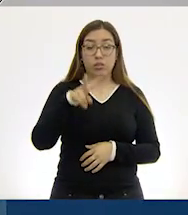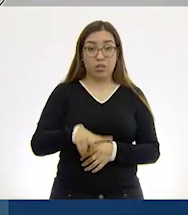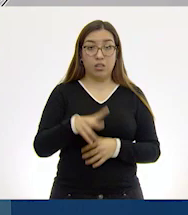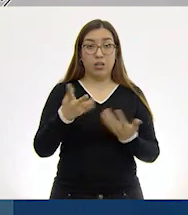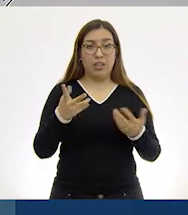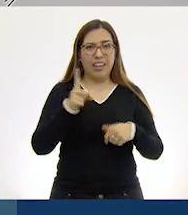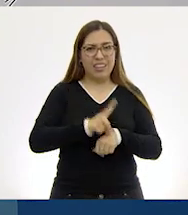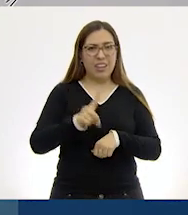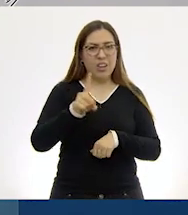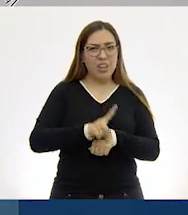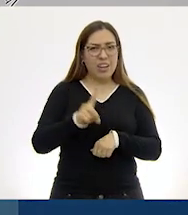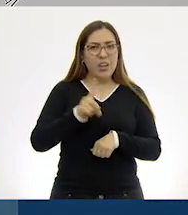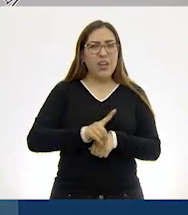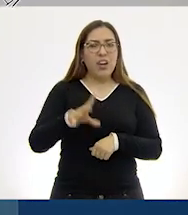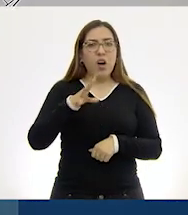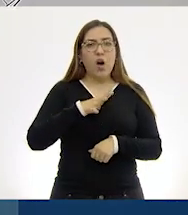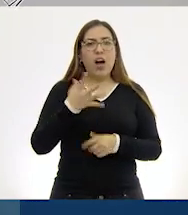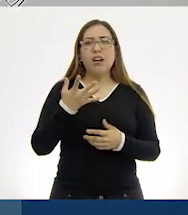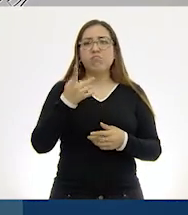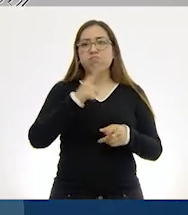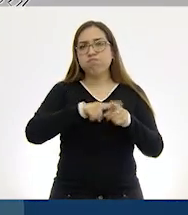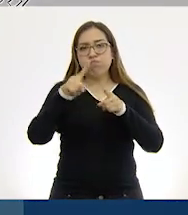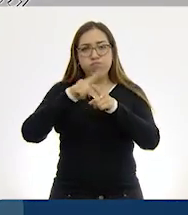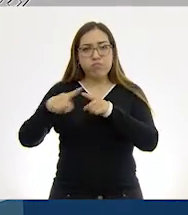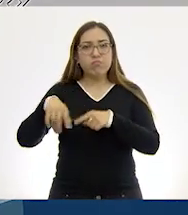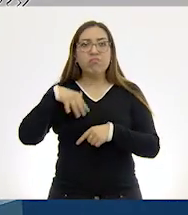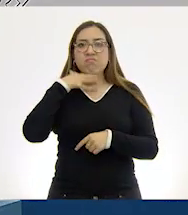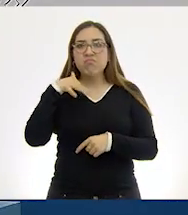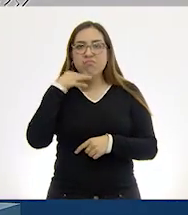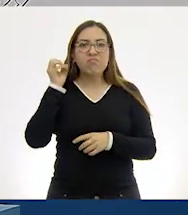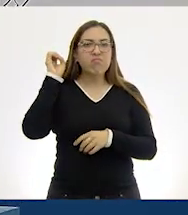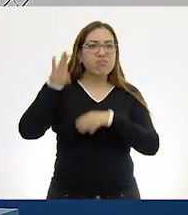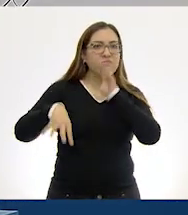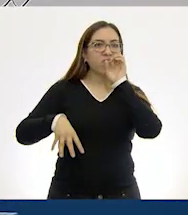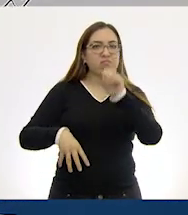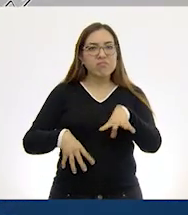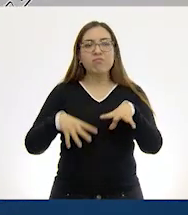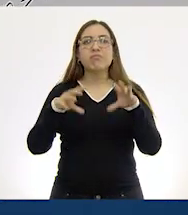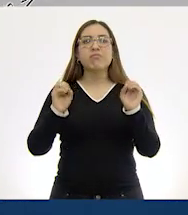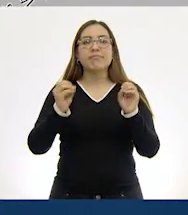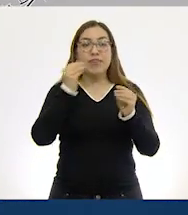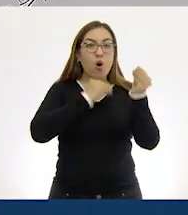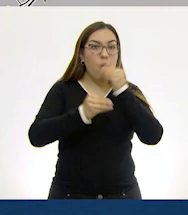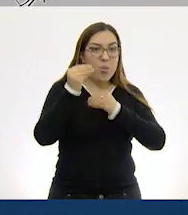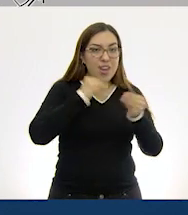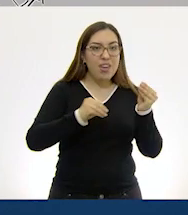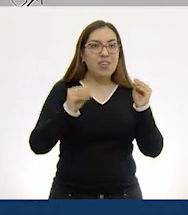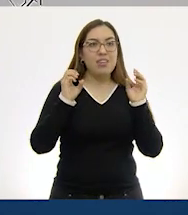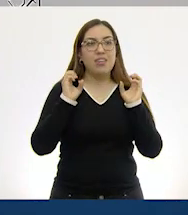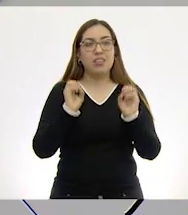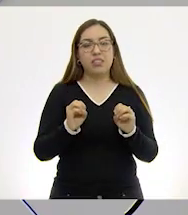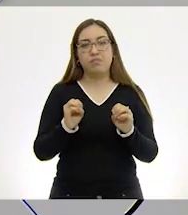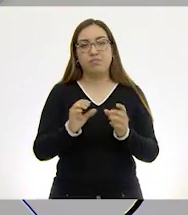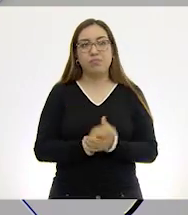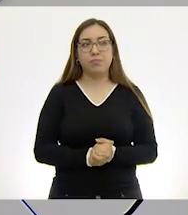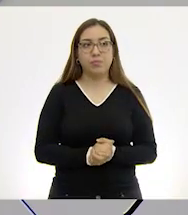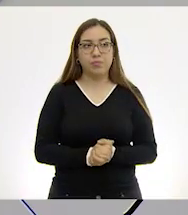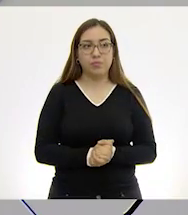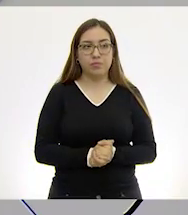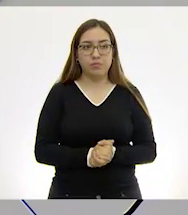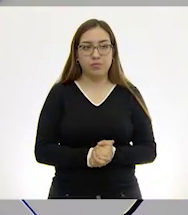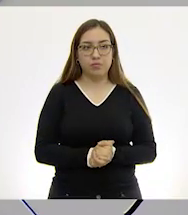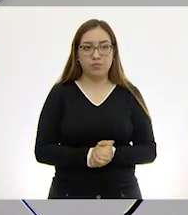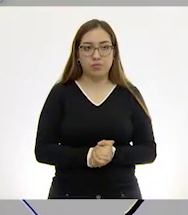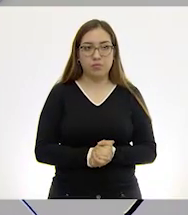generando diversidad de basura, no sé, desechos de comida, en la fábrica quizás